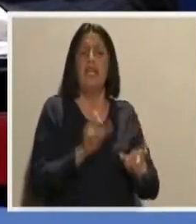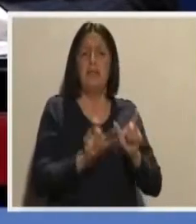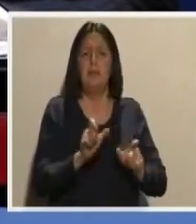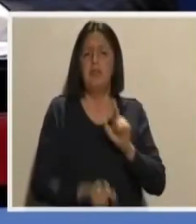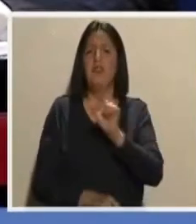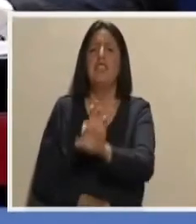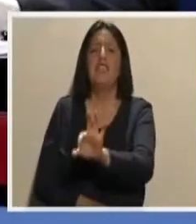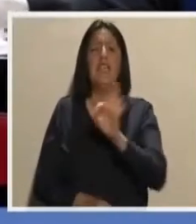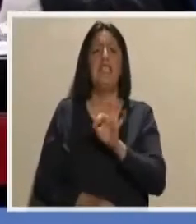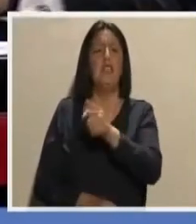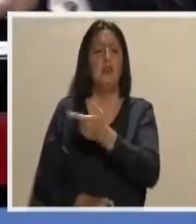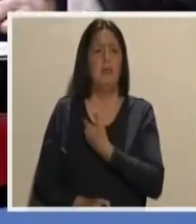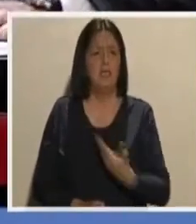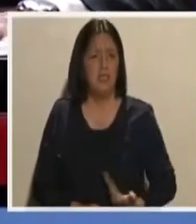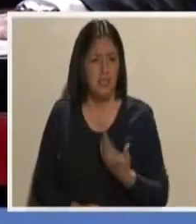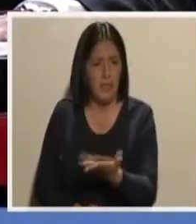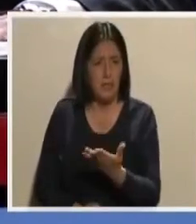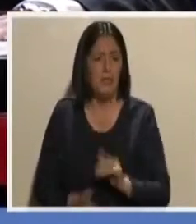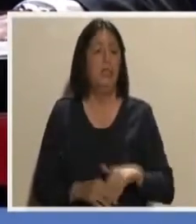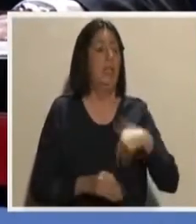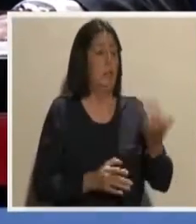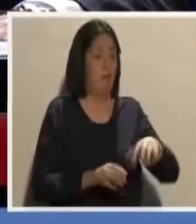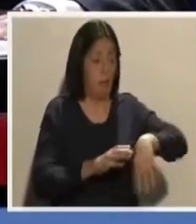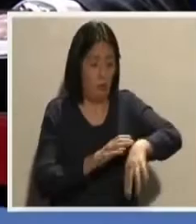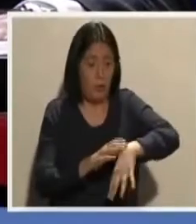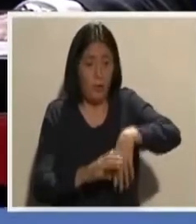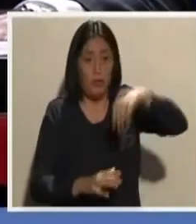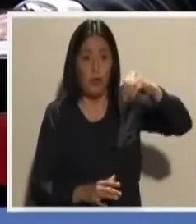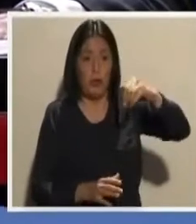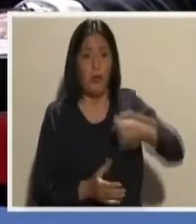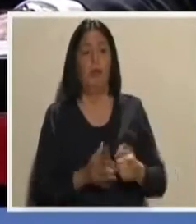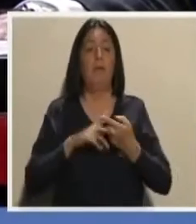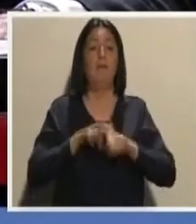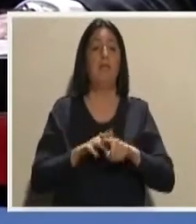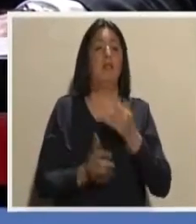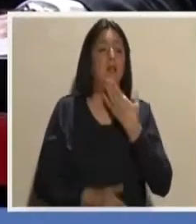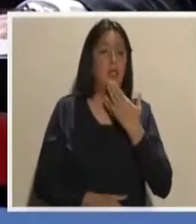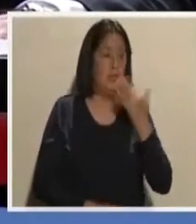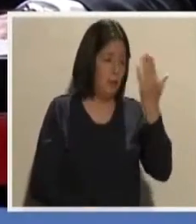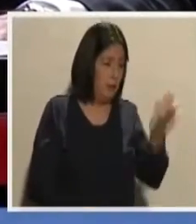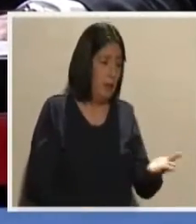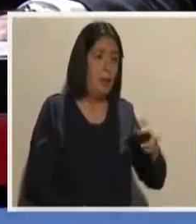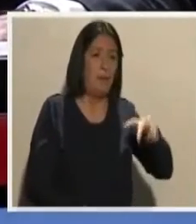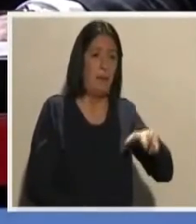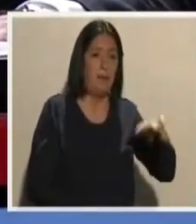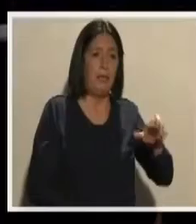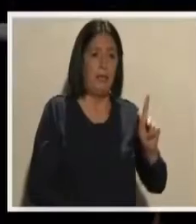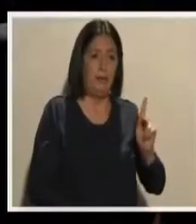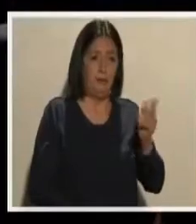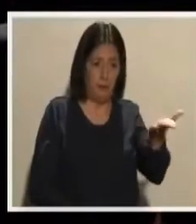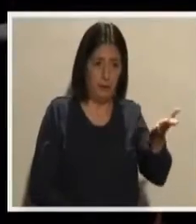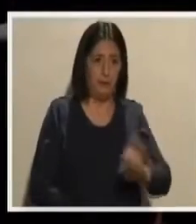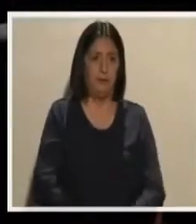elegido presidente? Y según el sorteo realizado, vamos a empezar con el señor Kuczynski. Adelante.